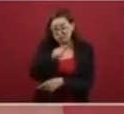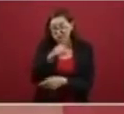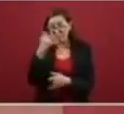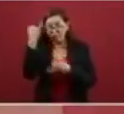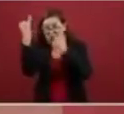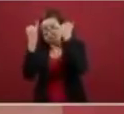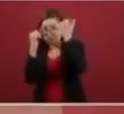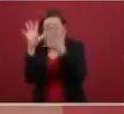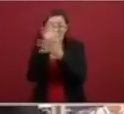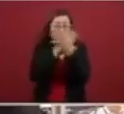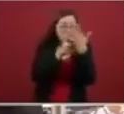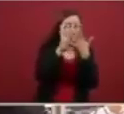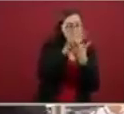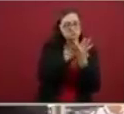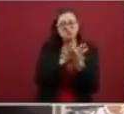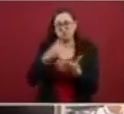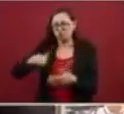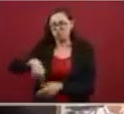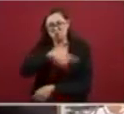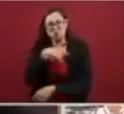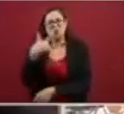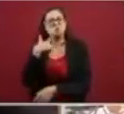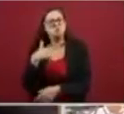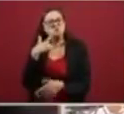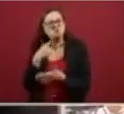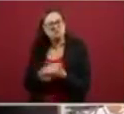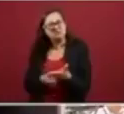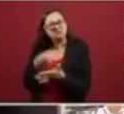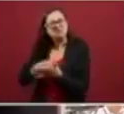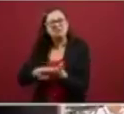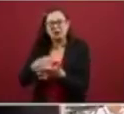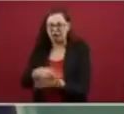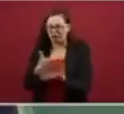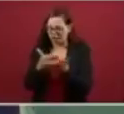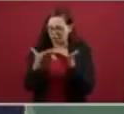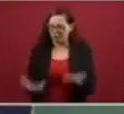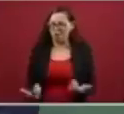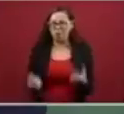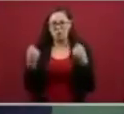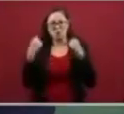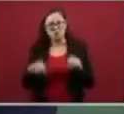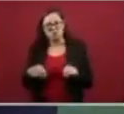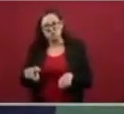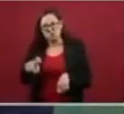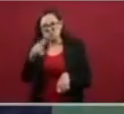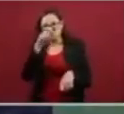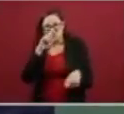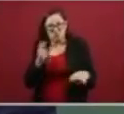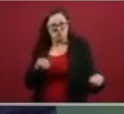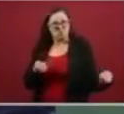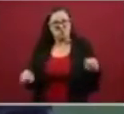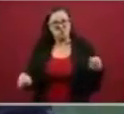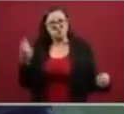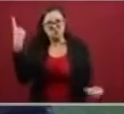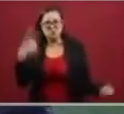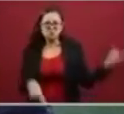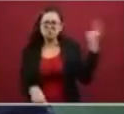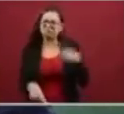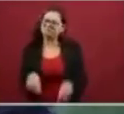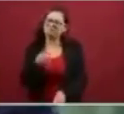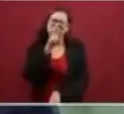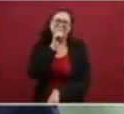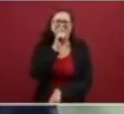construir una dictadura, luchamos para construir una auténtica, una